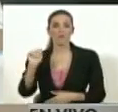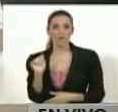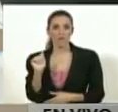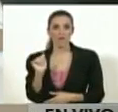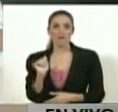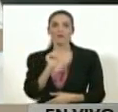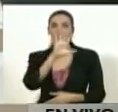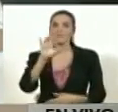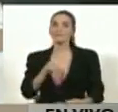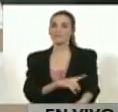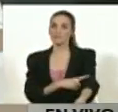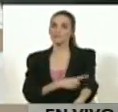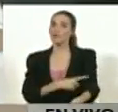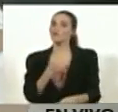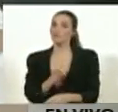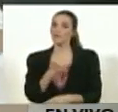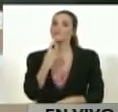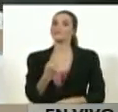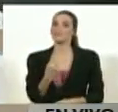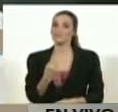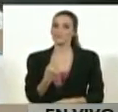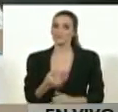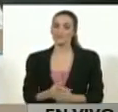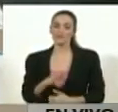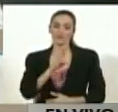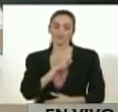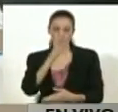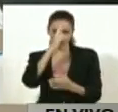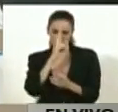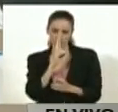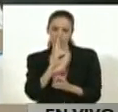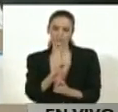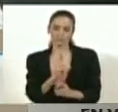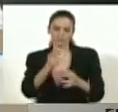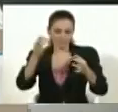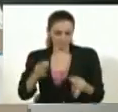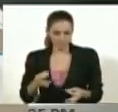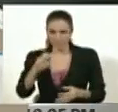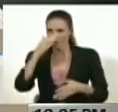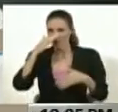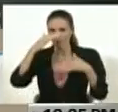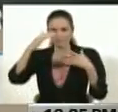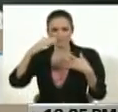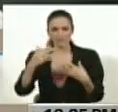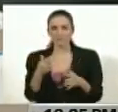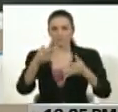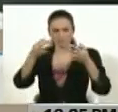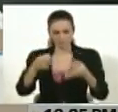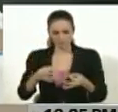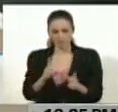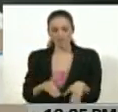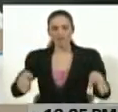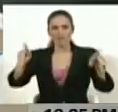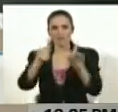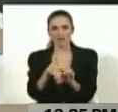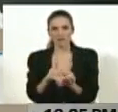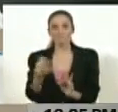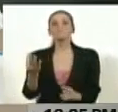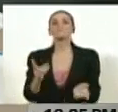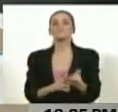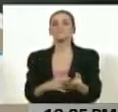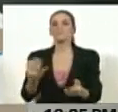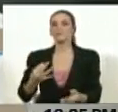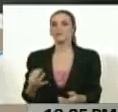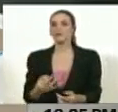países hermanos hay que decirlo y nuestro reconocimiento infinito por la posición digna que a pesar